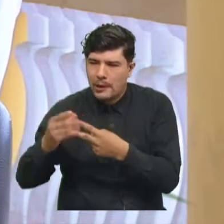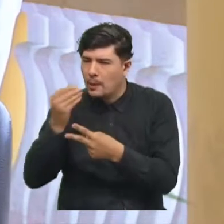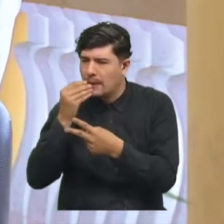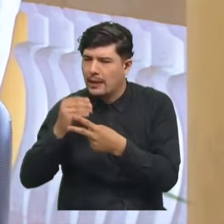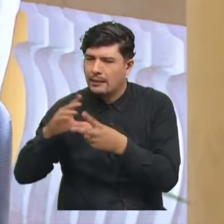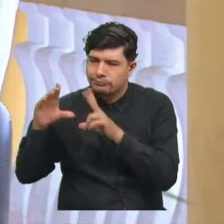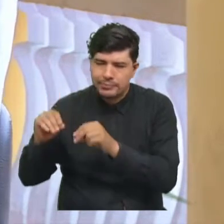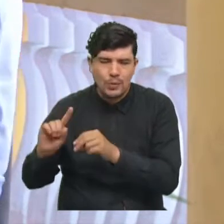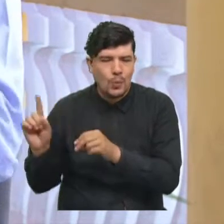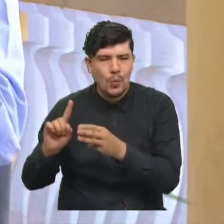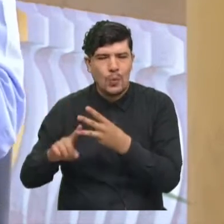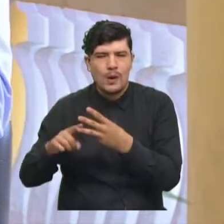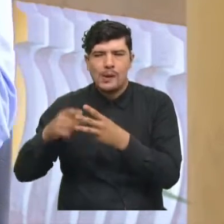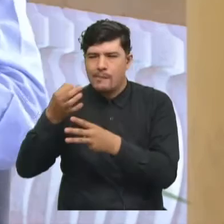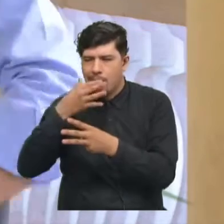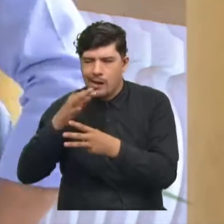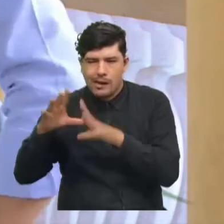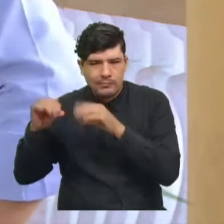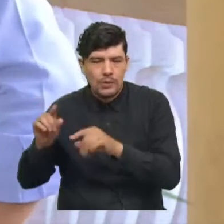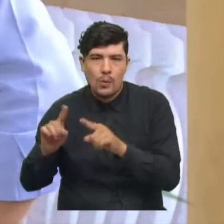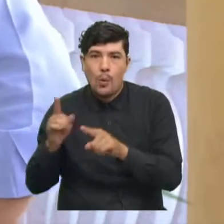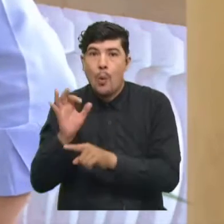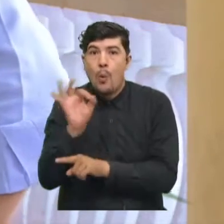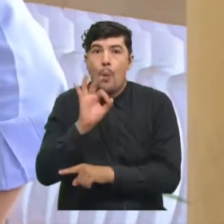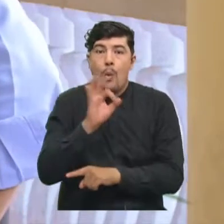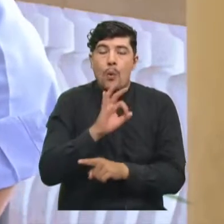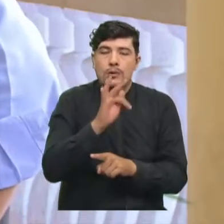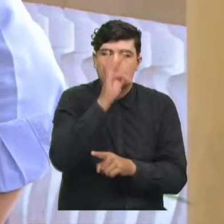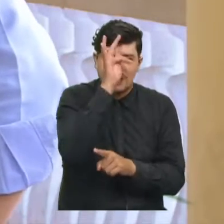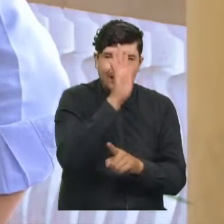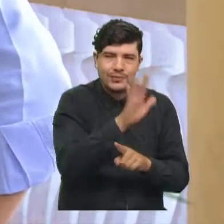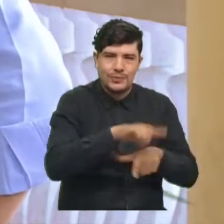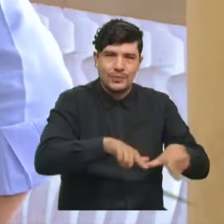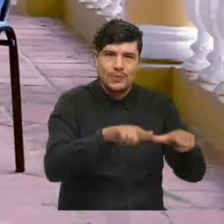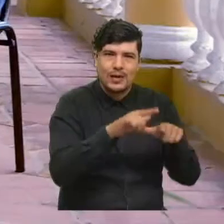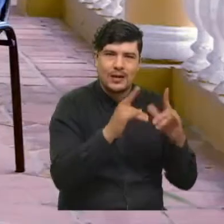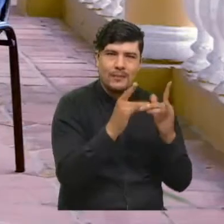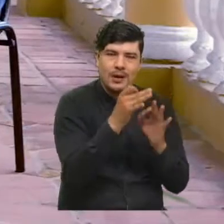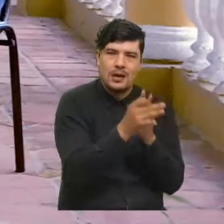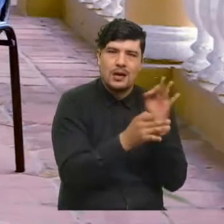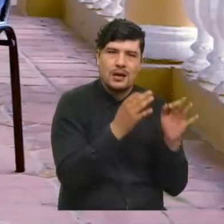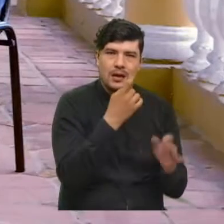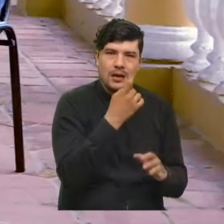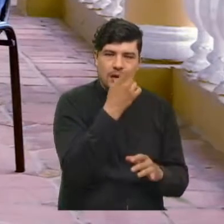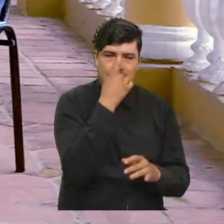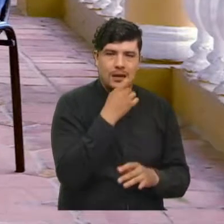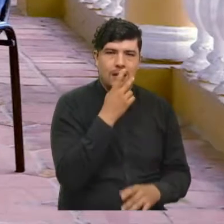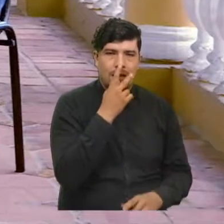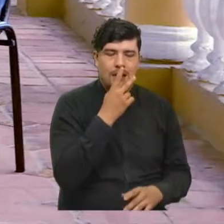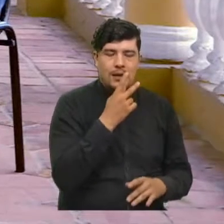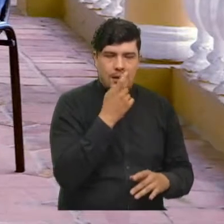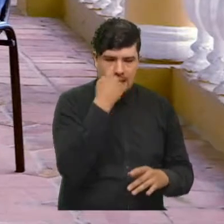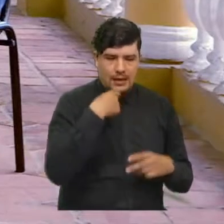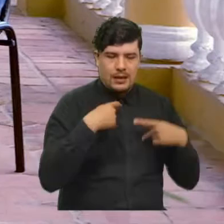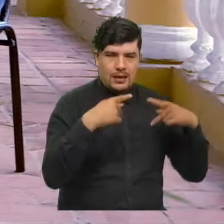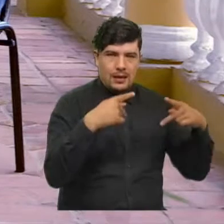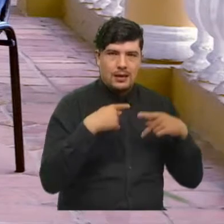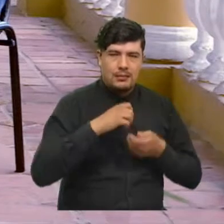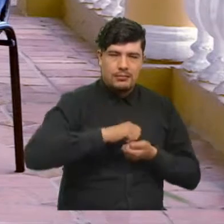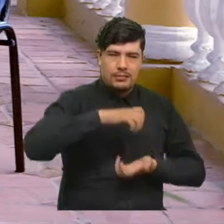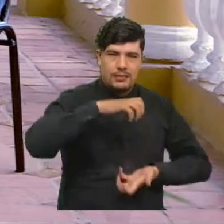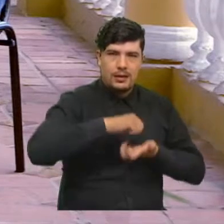ni en medicamentos el mismo oxígeno también para las para las suvs y de las ips en nuestro departamento del área metropolitana